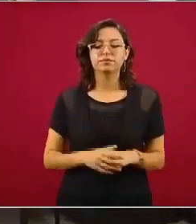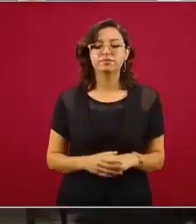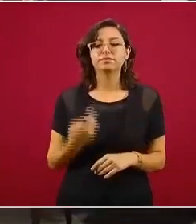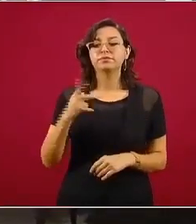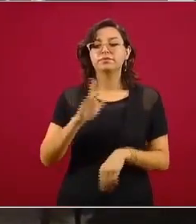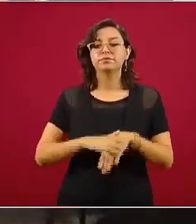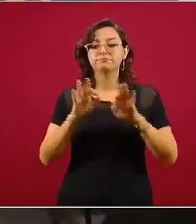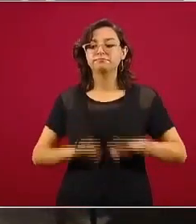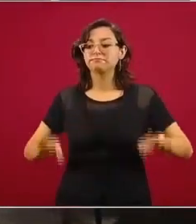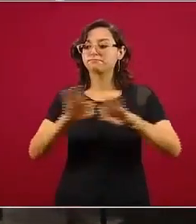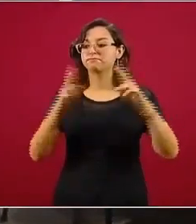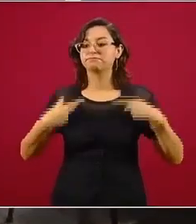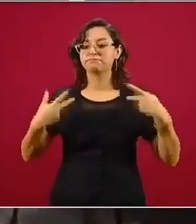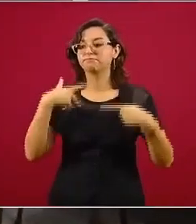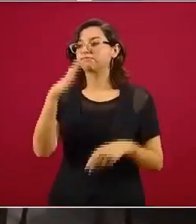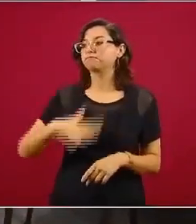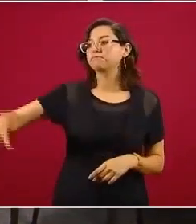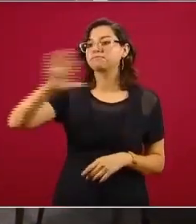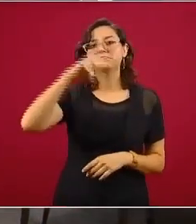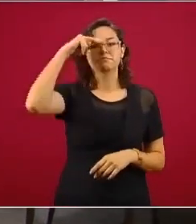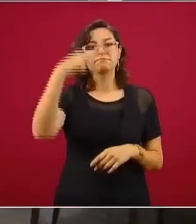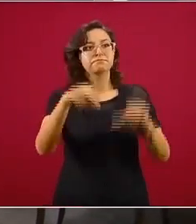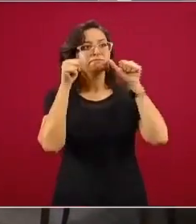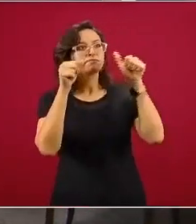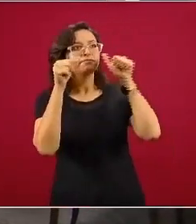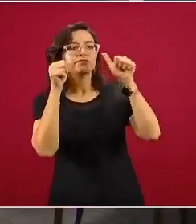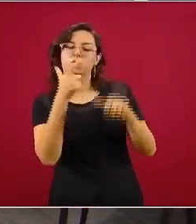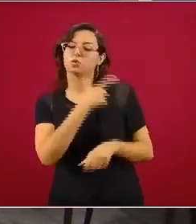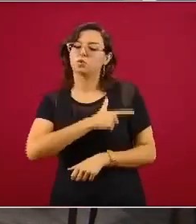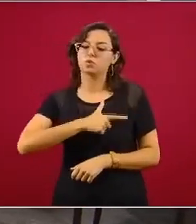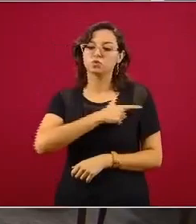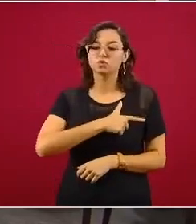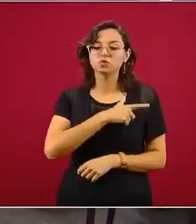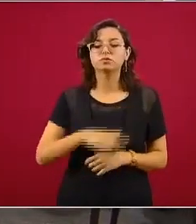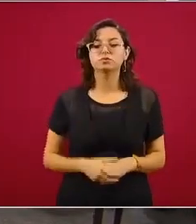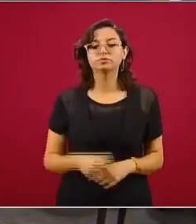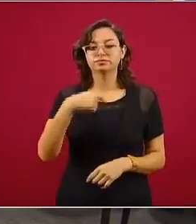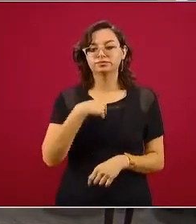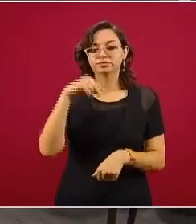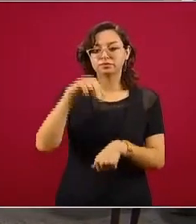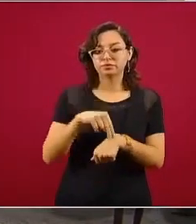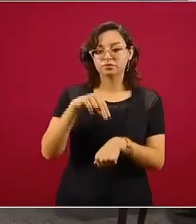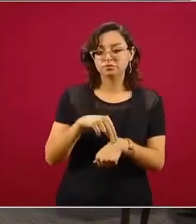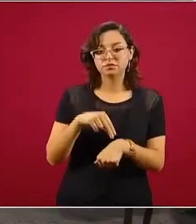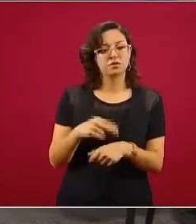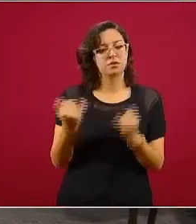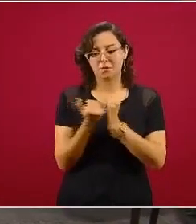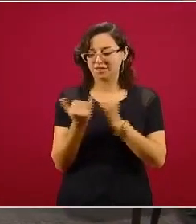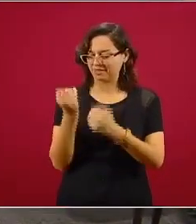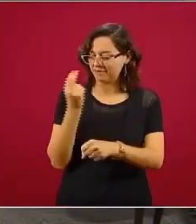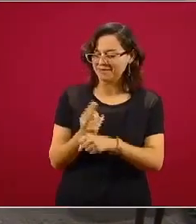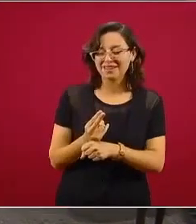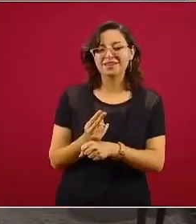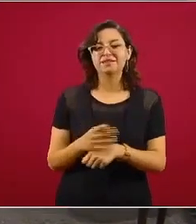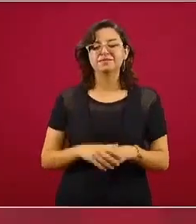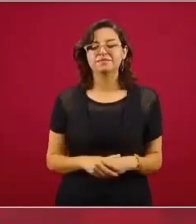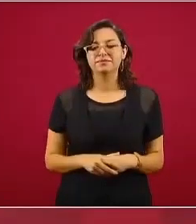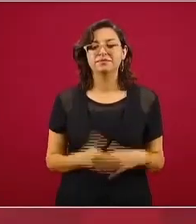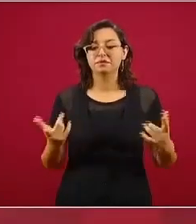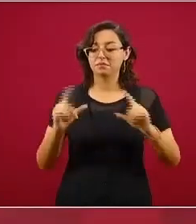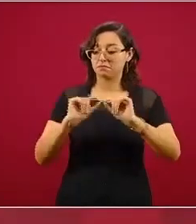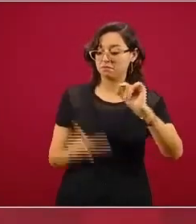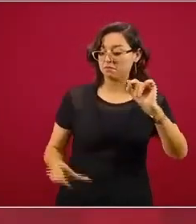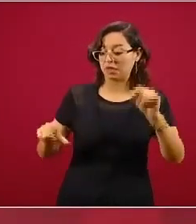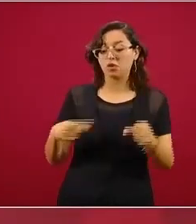escuchado por la población mexicana. Como médico, pues les informo, temprano como deben ser los informes médicos, que el paciente,